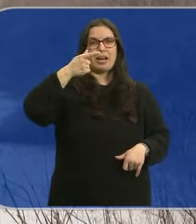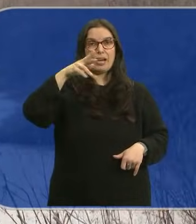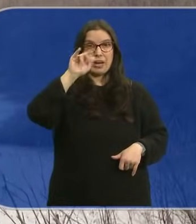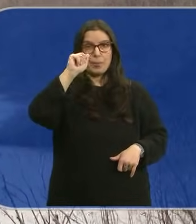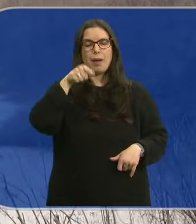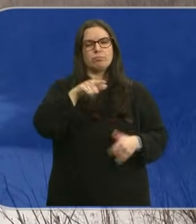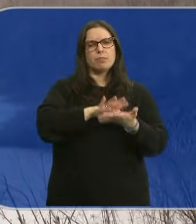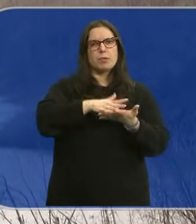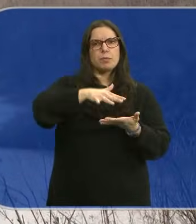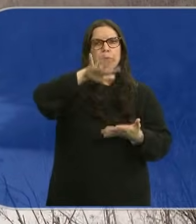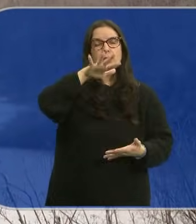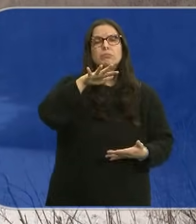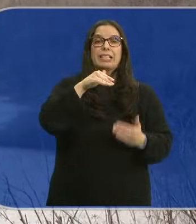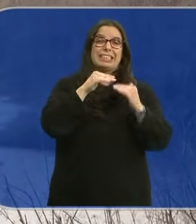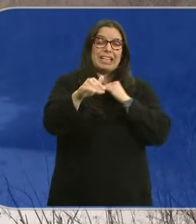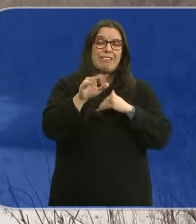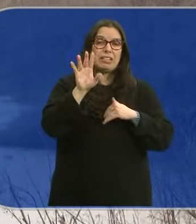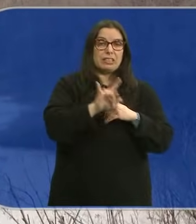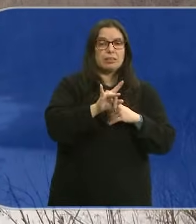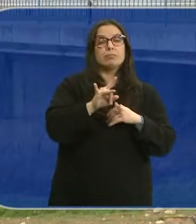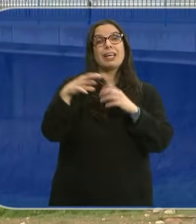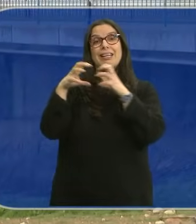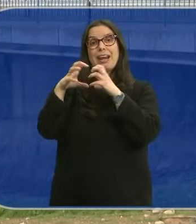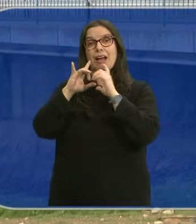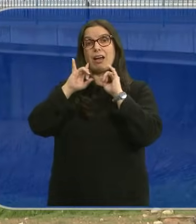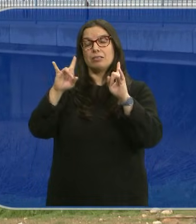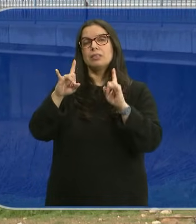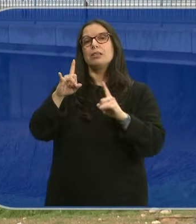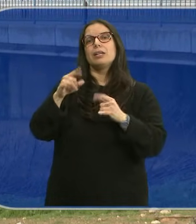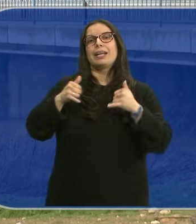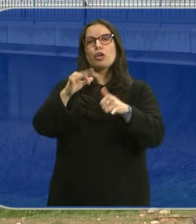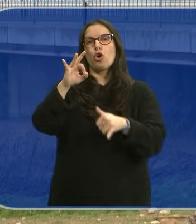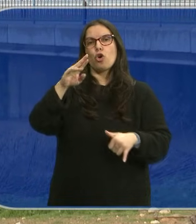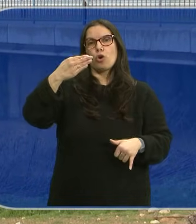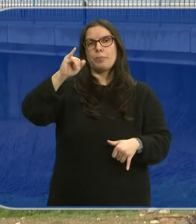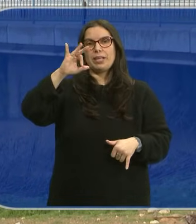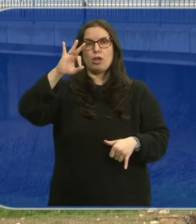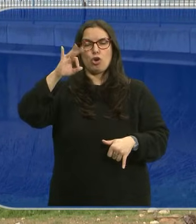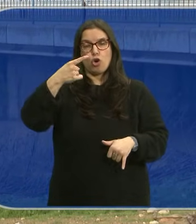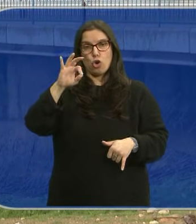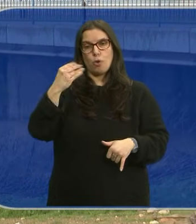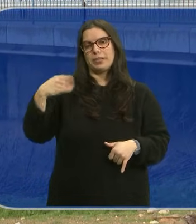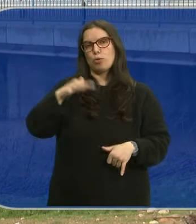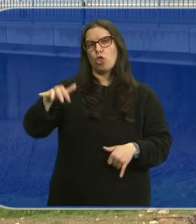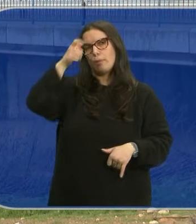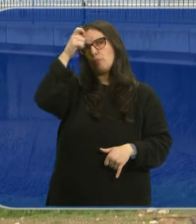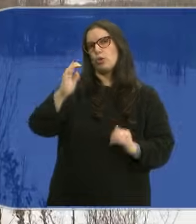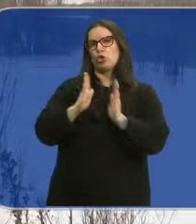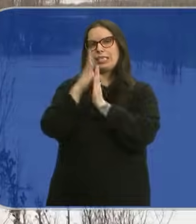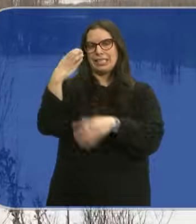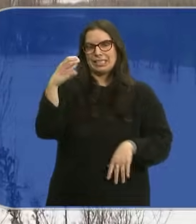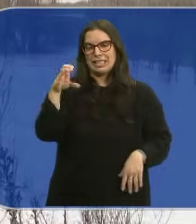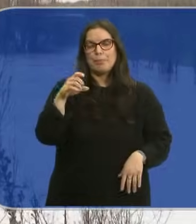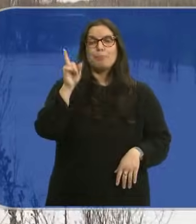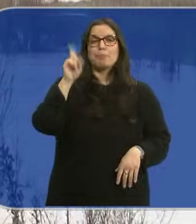mantiene una tendencia estable. Se mantiene la alerta naranja en el río Orbigo a su paso por Santa Cristina de la Polvorosa y Manganese.